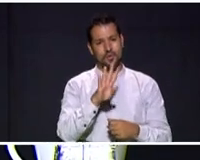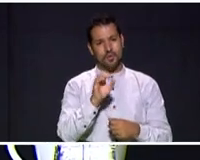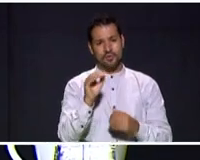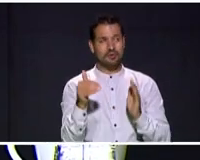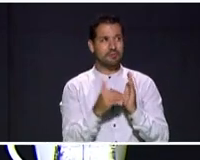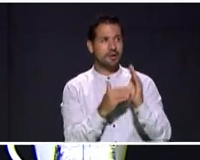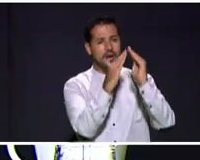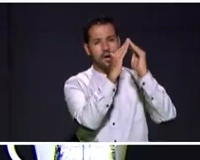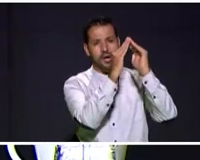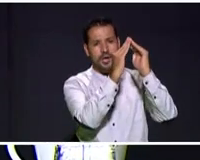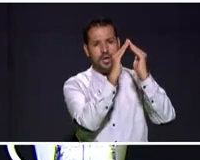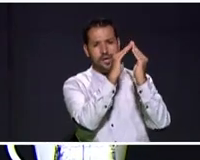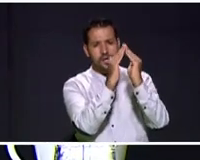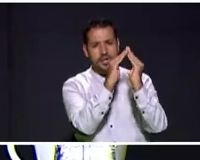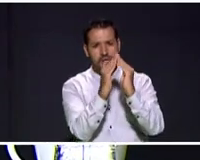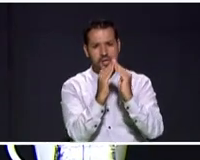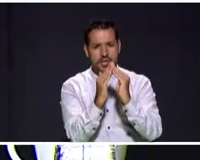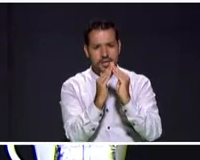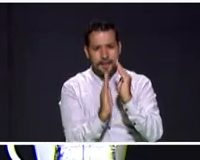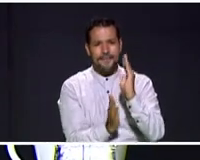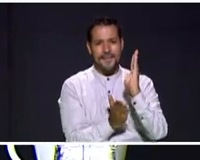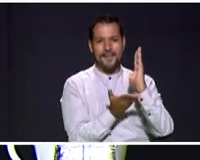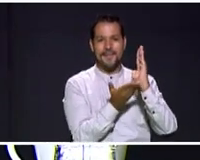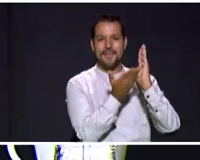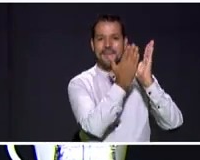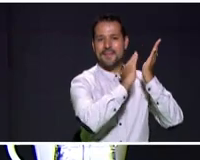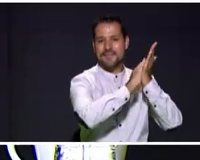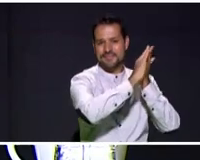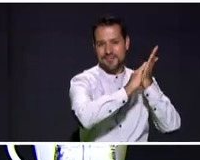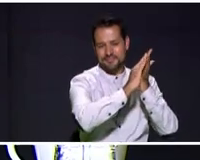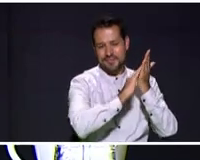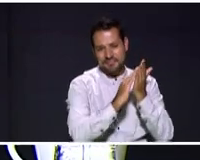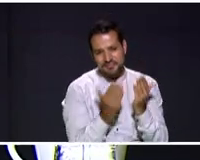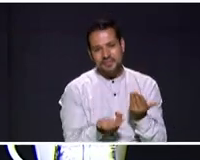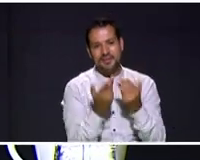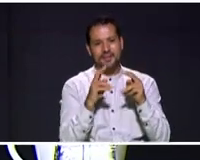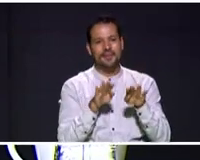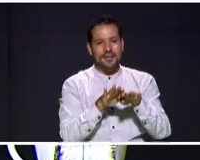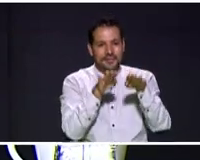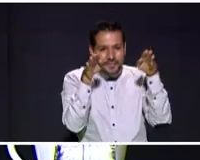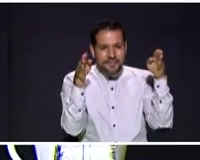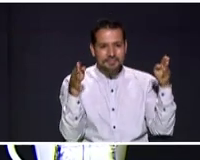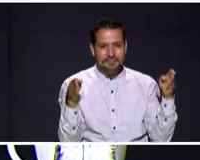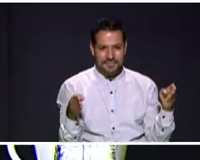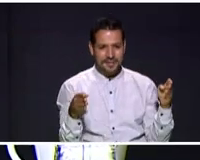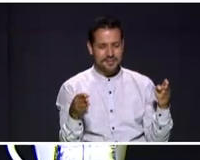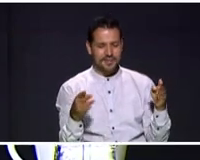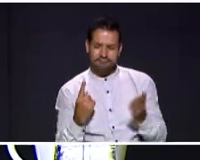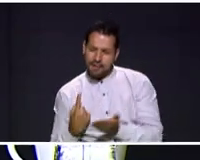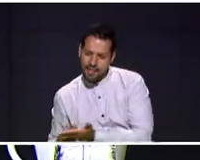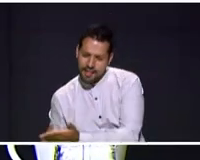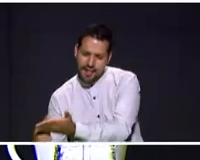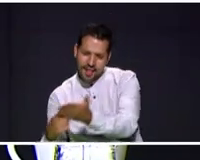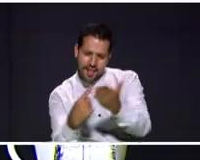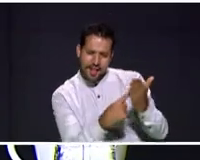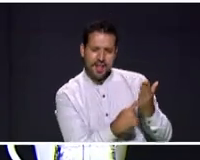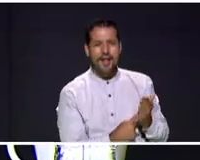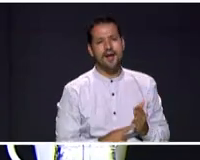nosotros vamos a activar la mesa de vivienda de antioquia para articular los diferentes actores miren